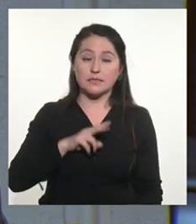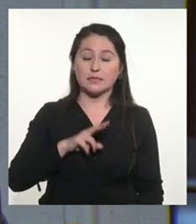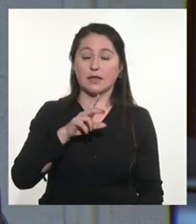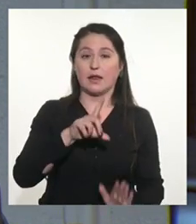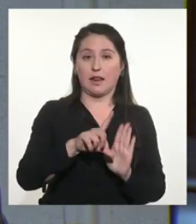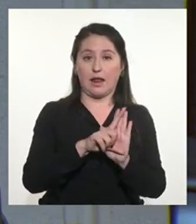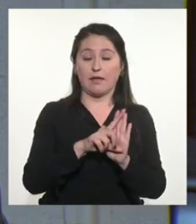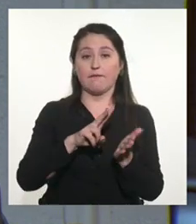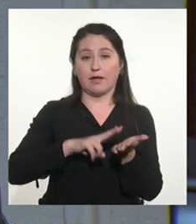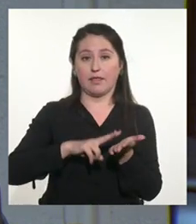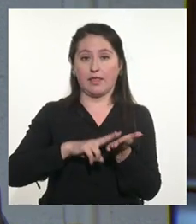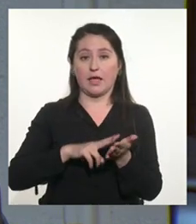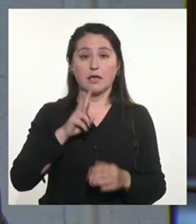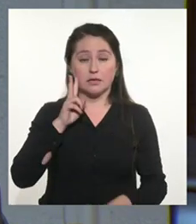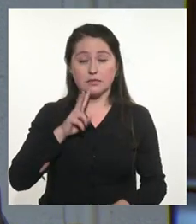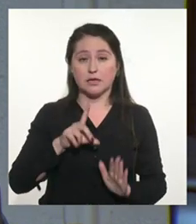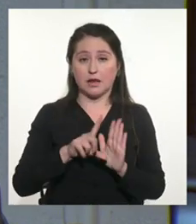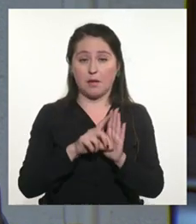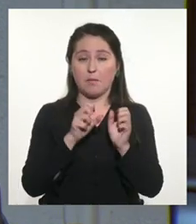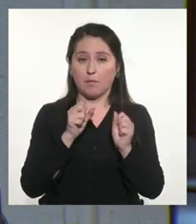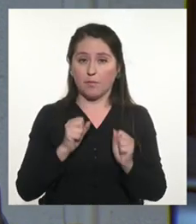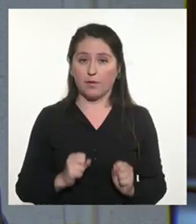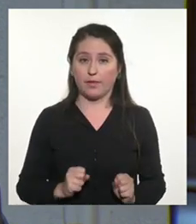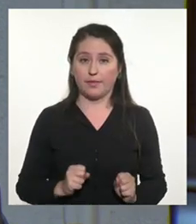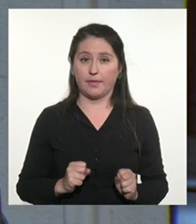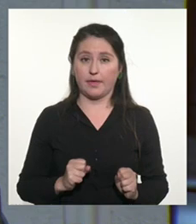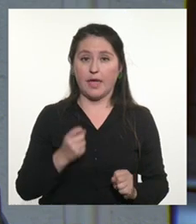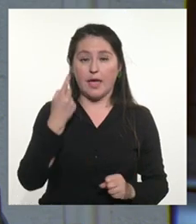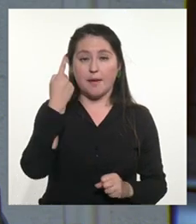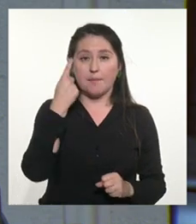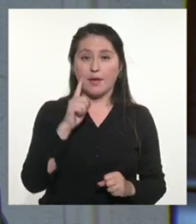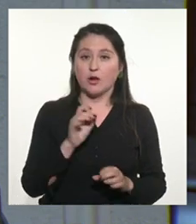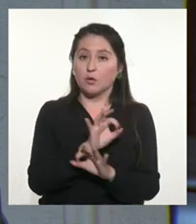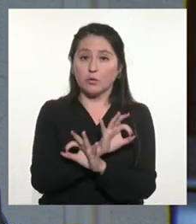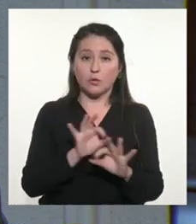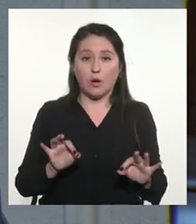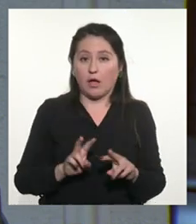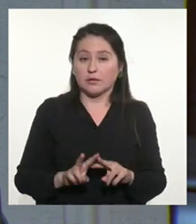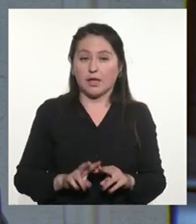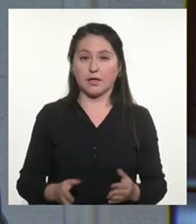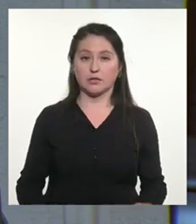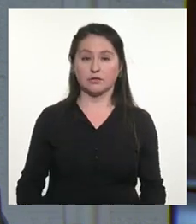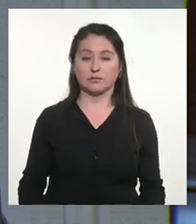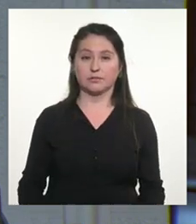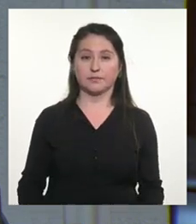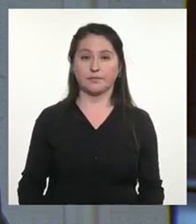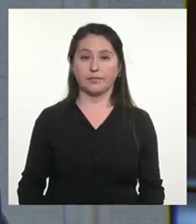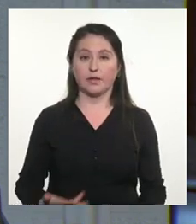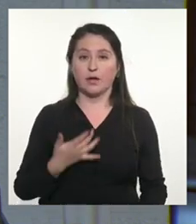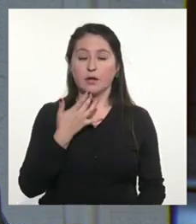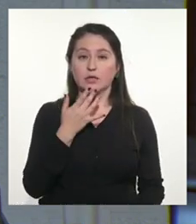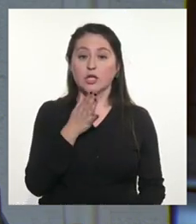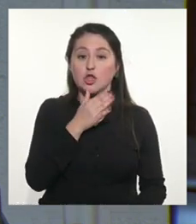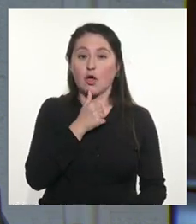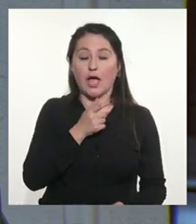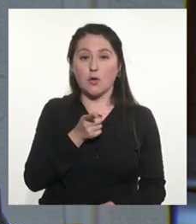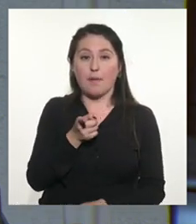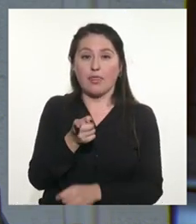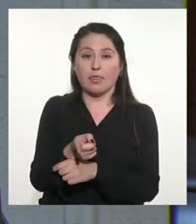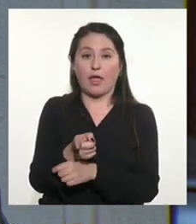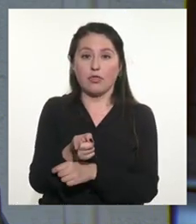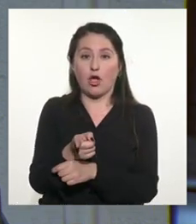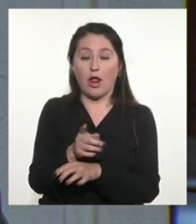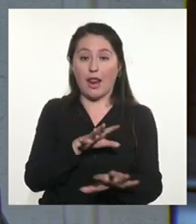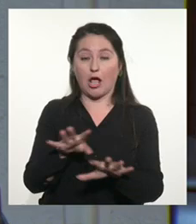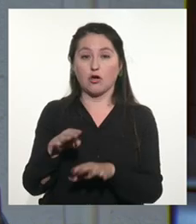verdad que se puede hacer sin ley pero hay un hecho que es irrefutable nunca se ha hecho porque si no existe mandato las cosas urgentes